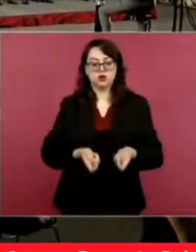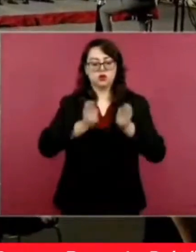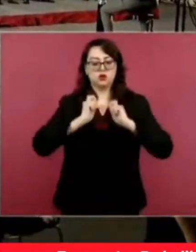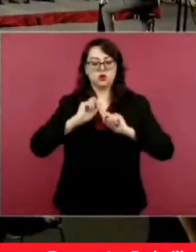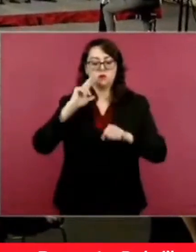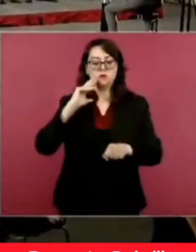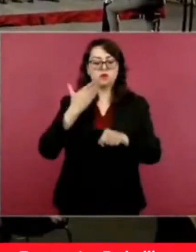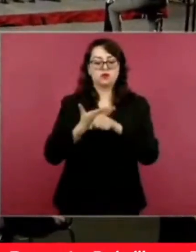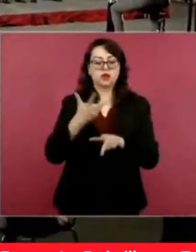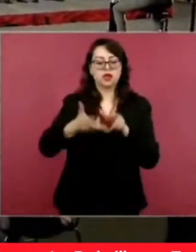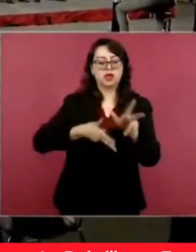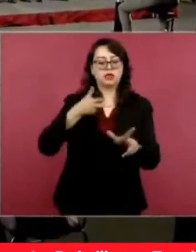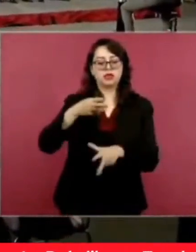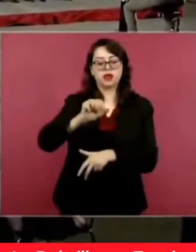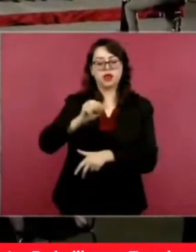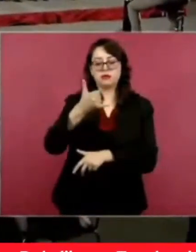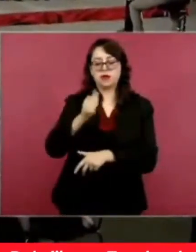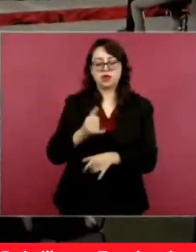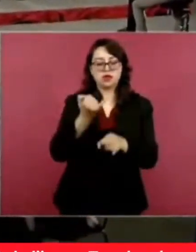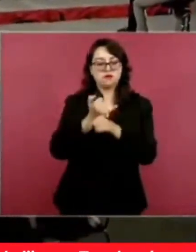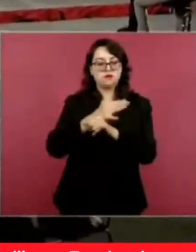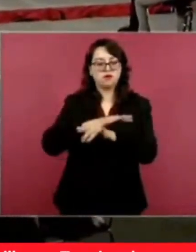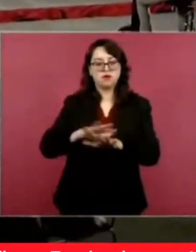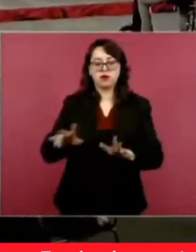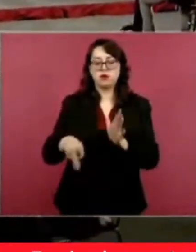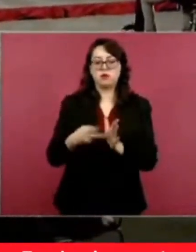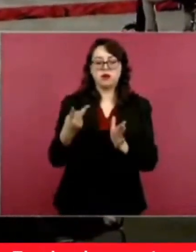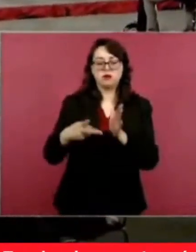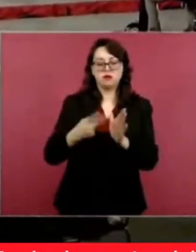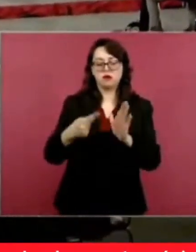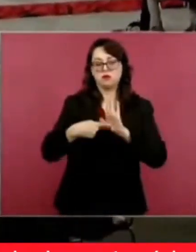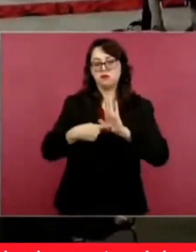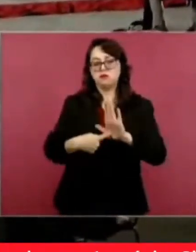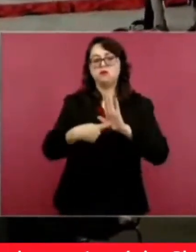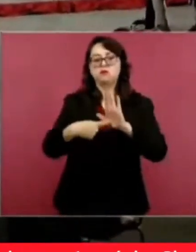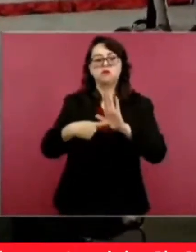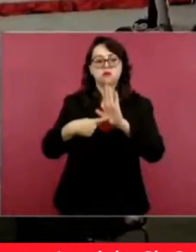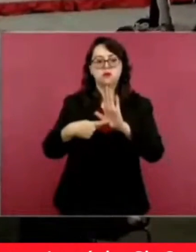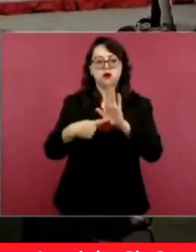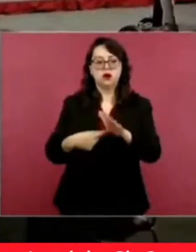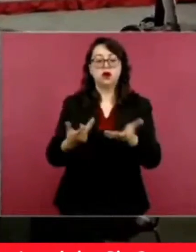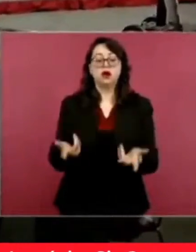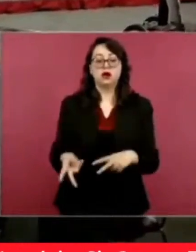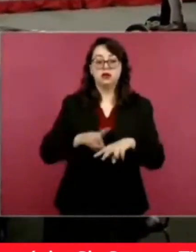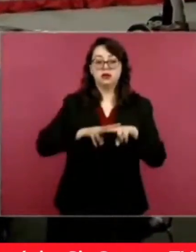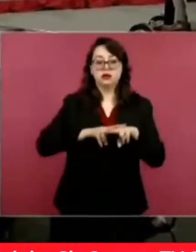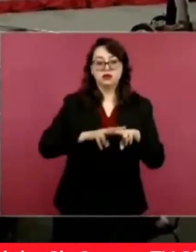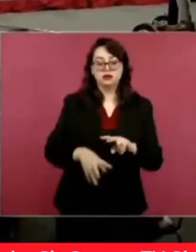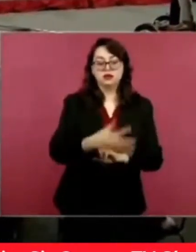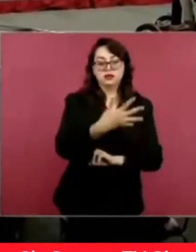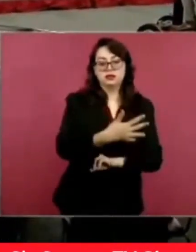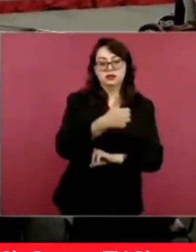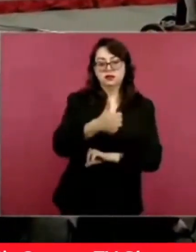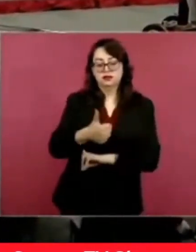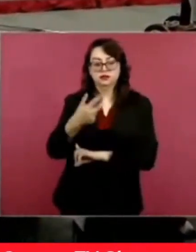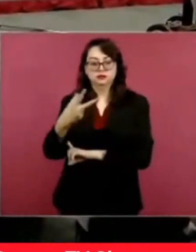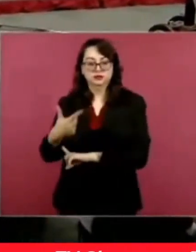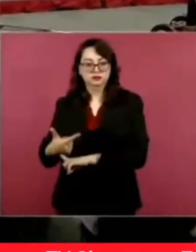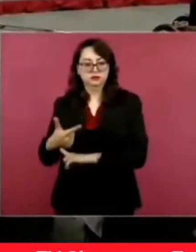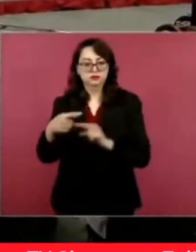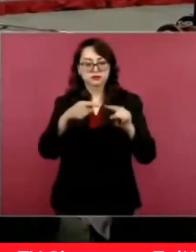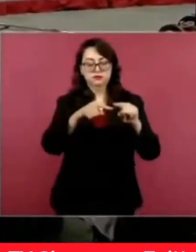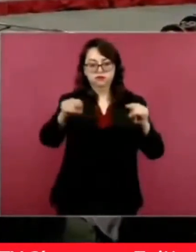los avances del Tren Maya. En esta ocasión abordaremos precisamente los tramos 5, 6 y 7. Como ustedes pueden ver,